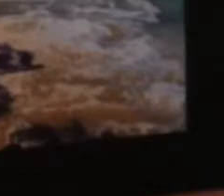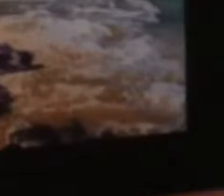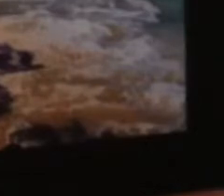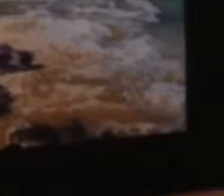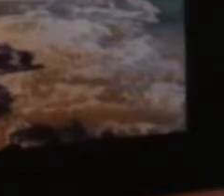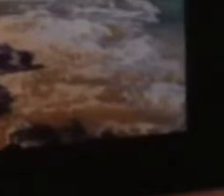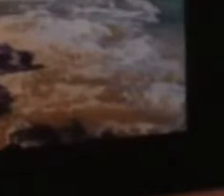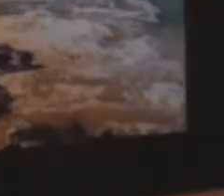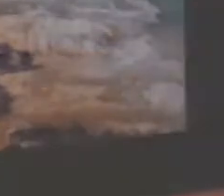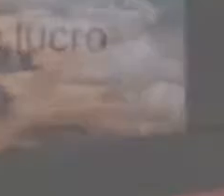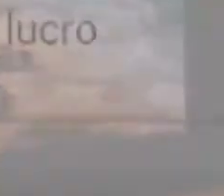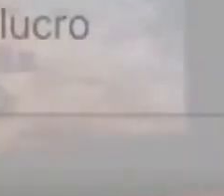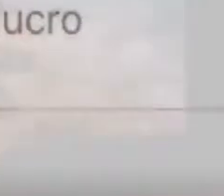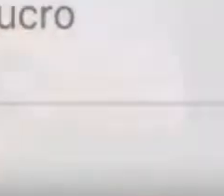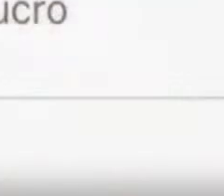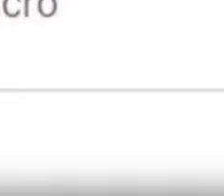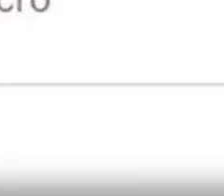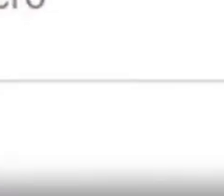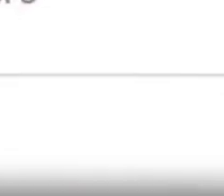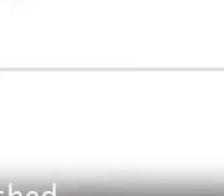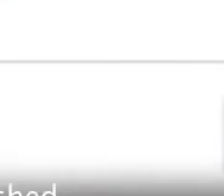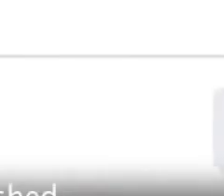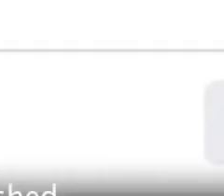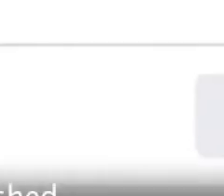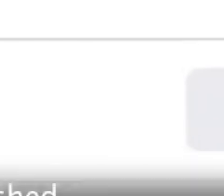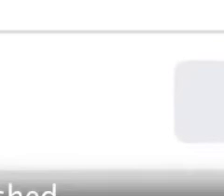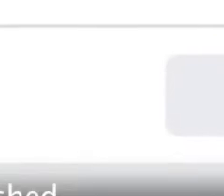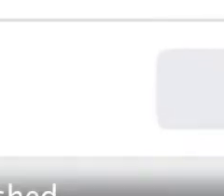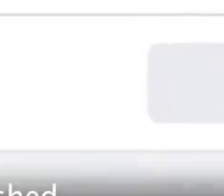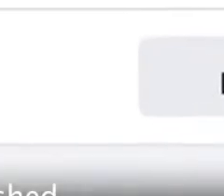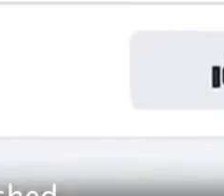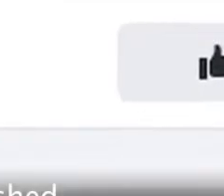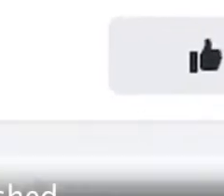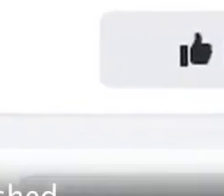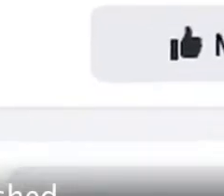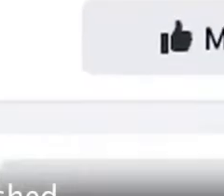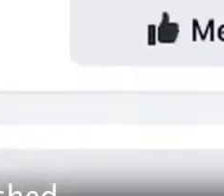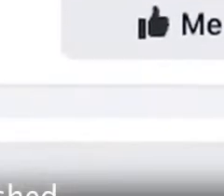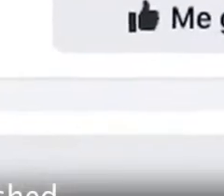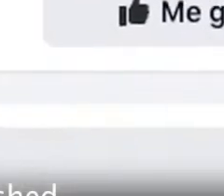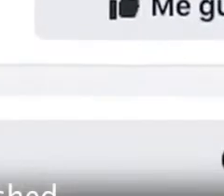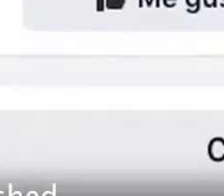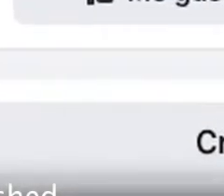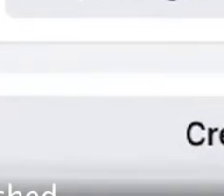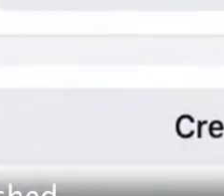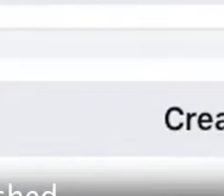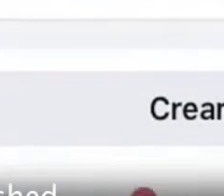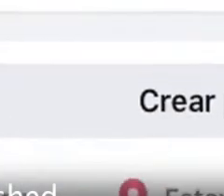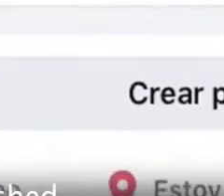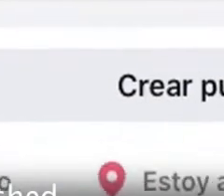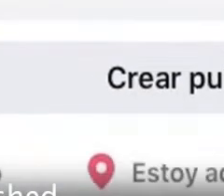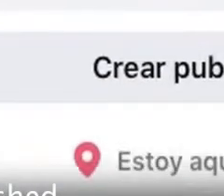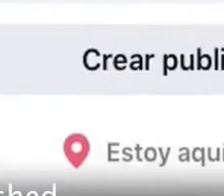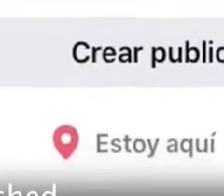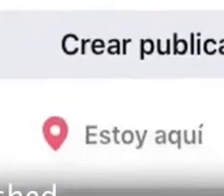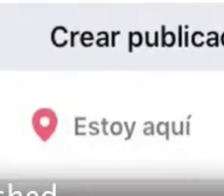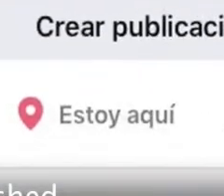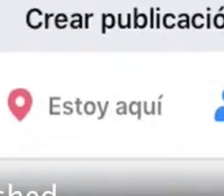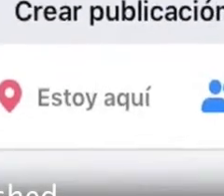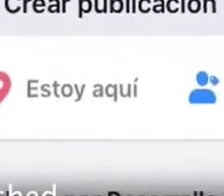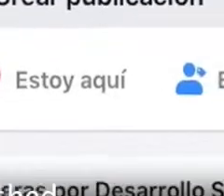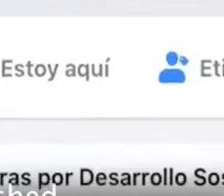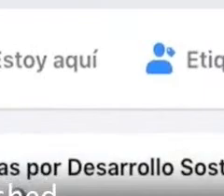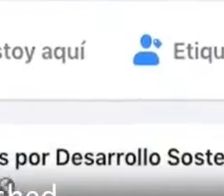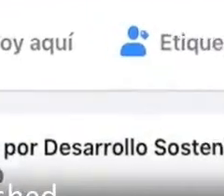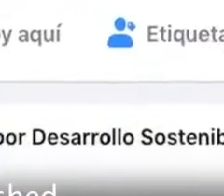qué fecha esa producción puede estar disponible. A través de Contugal se establecerán plataformas digitales que permitirán a